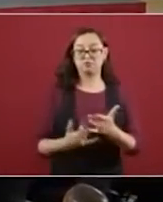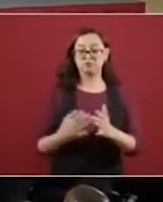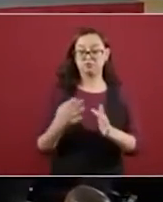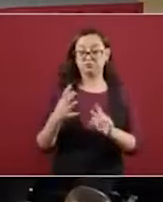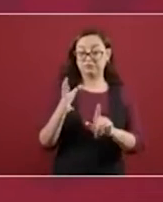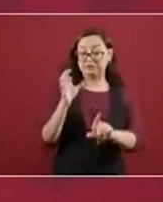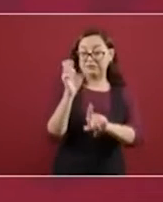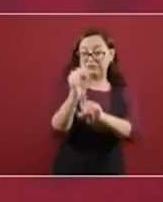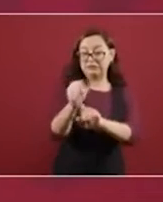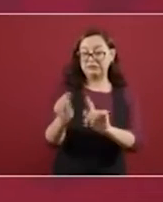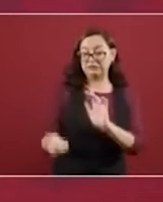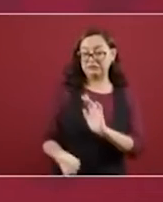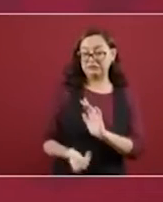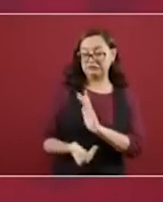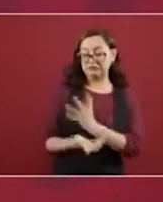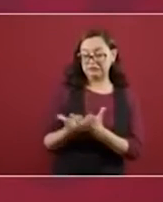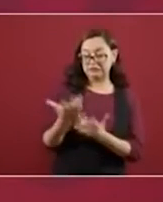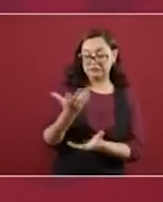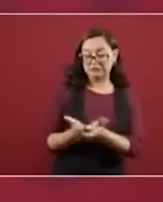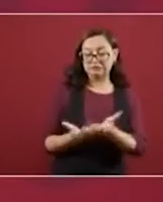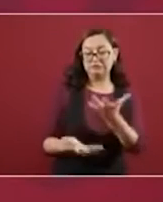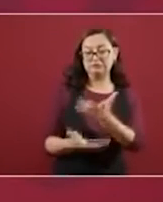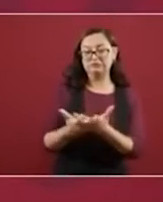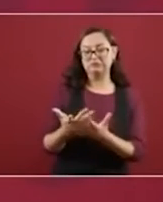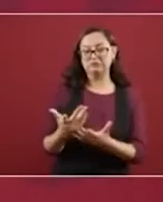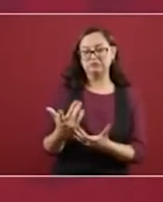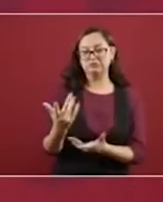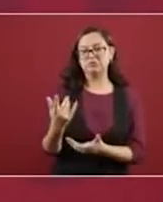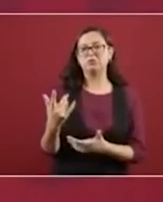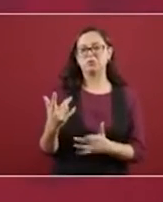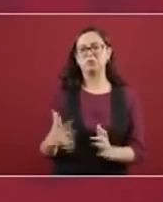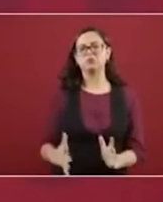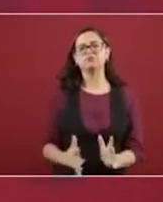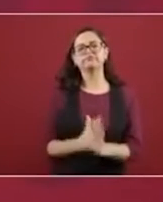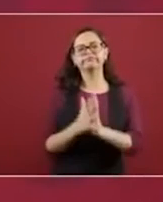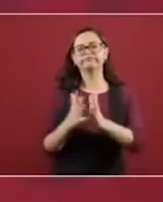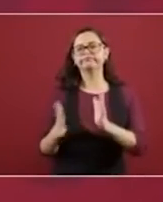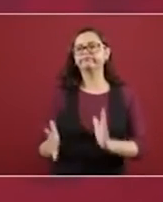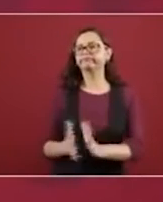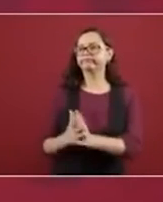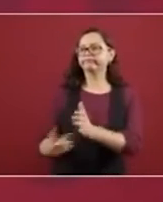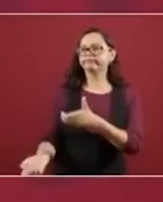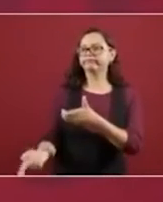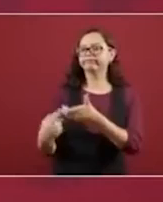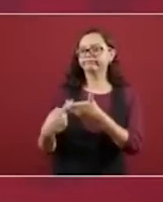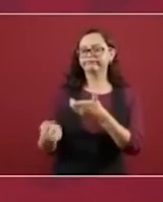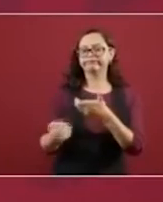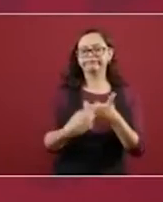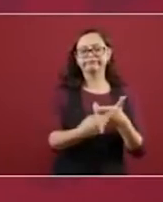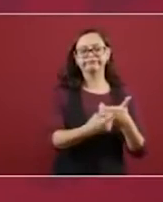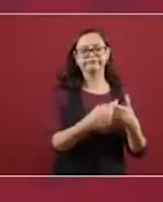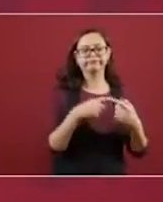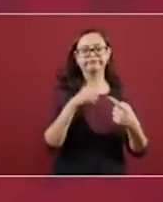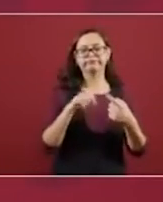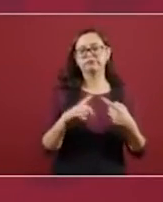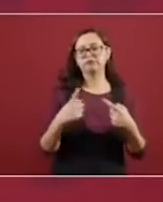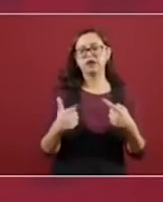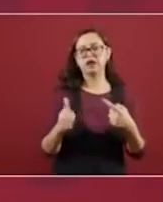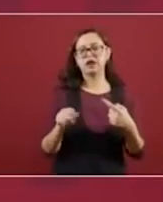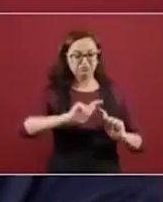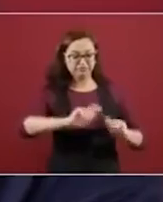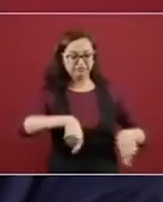contamos con la participación de Gabriel Orozco,